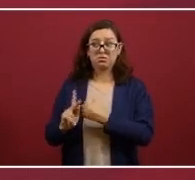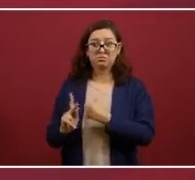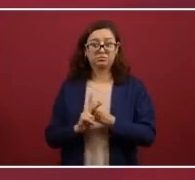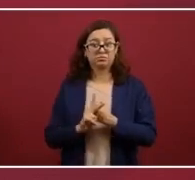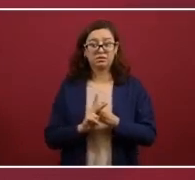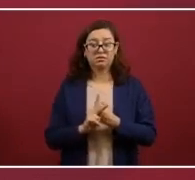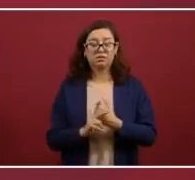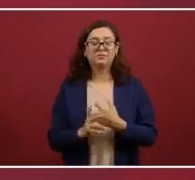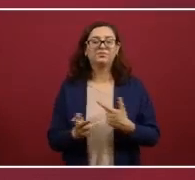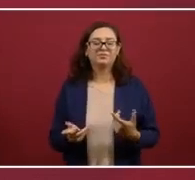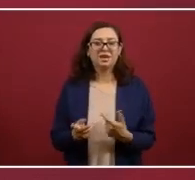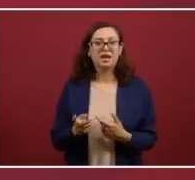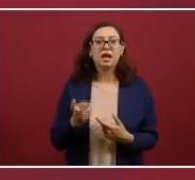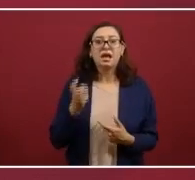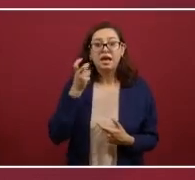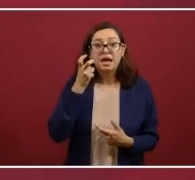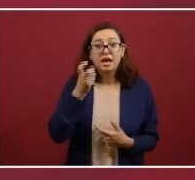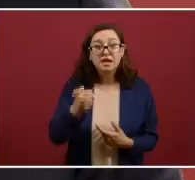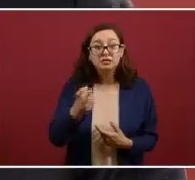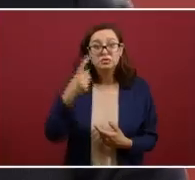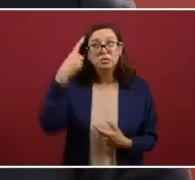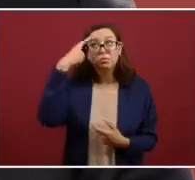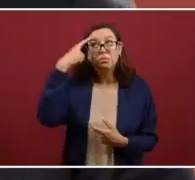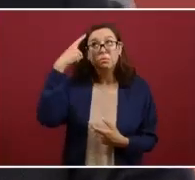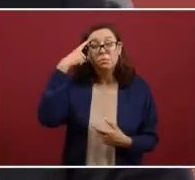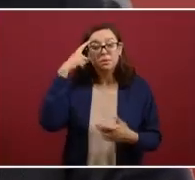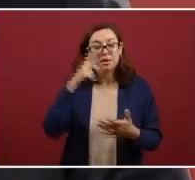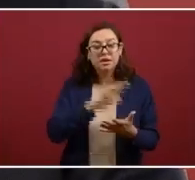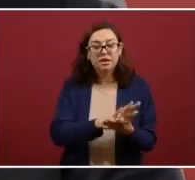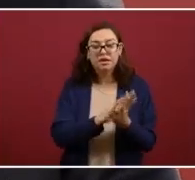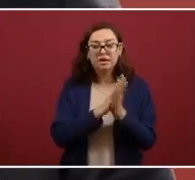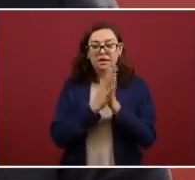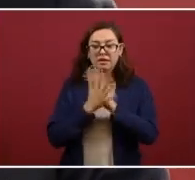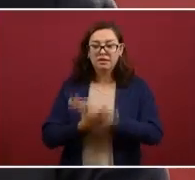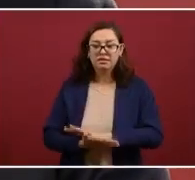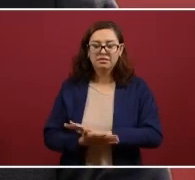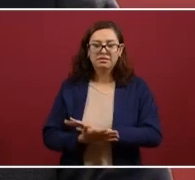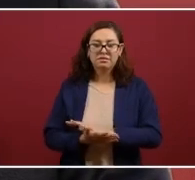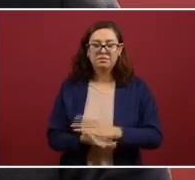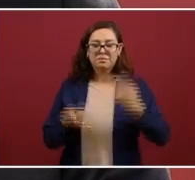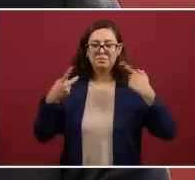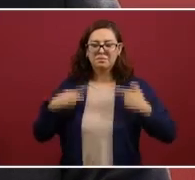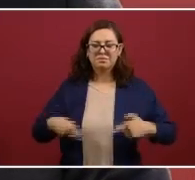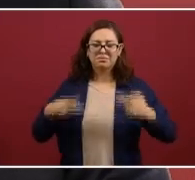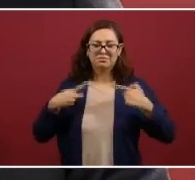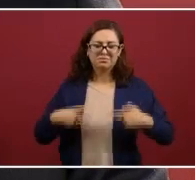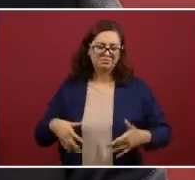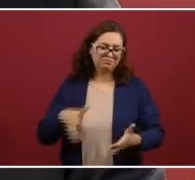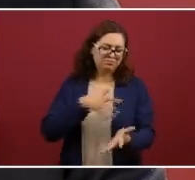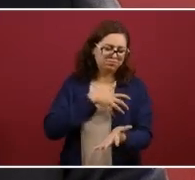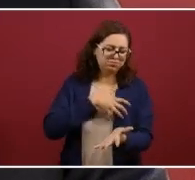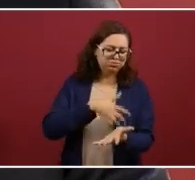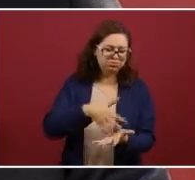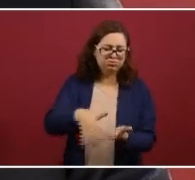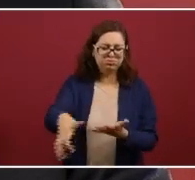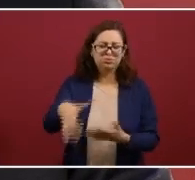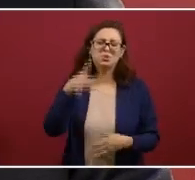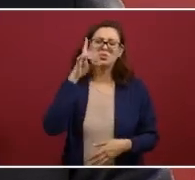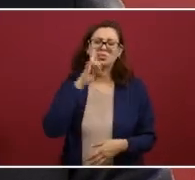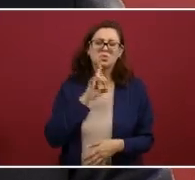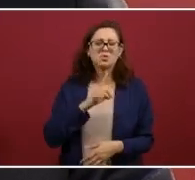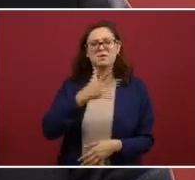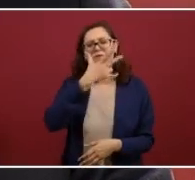Ese es el cambio. Estamos hablando de millones de mujeres, de